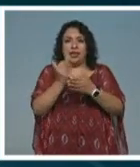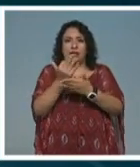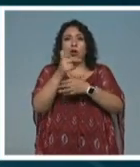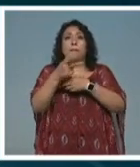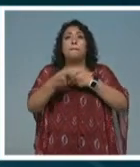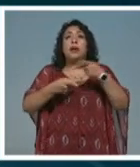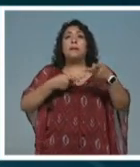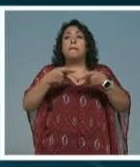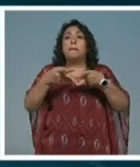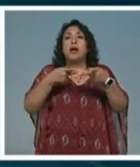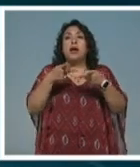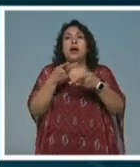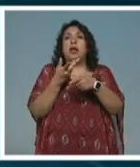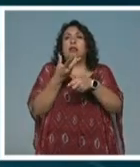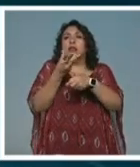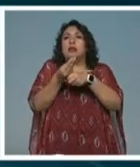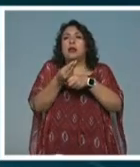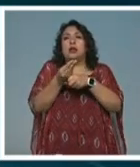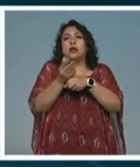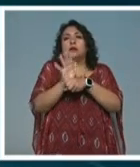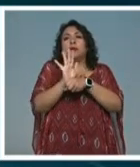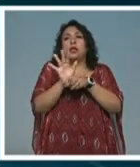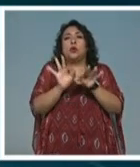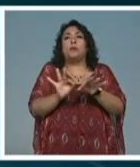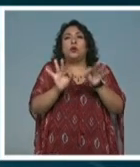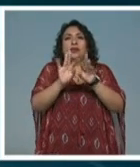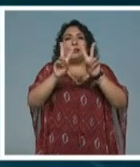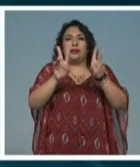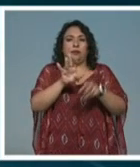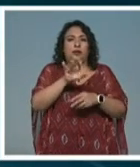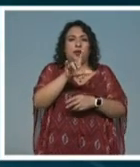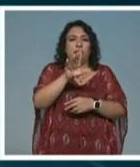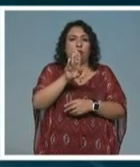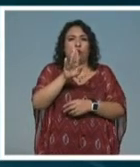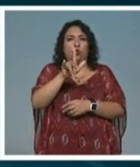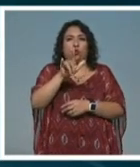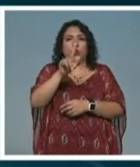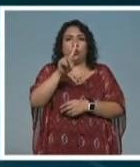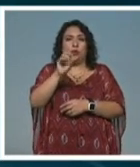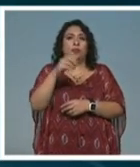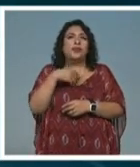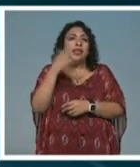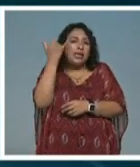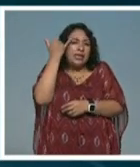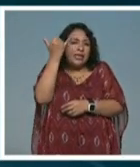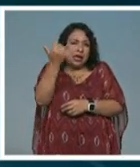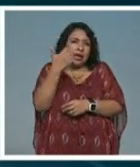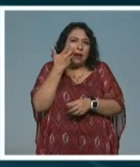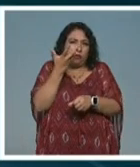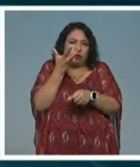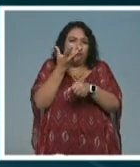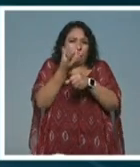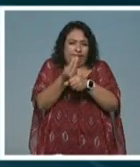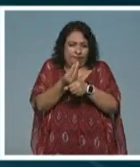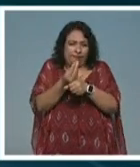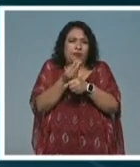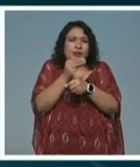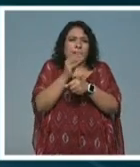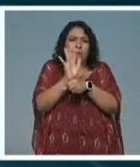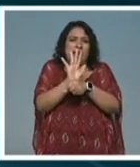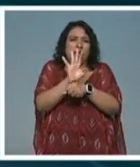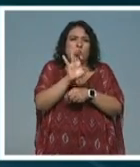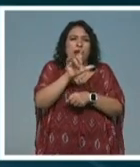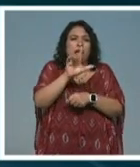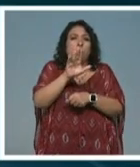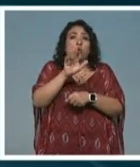la restauración de uno de sus filmes más emblemáticos, El Bulto. La idea es restaurar El Bulto este año